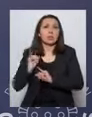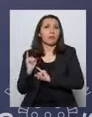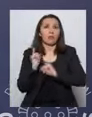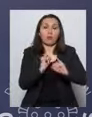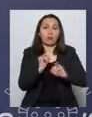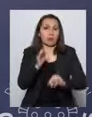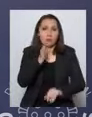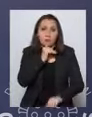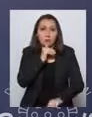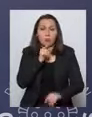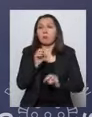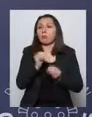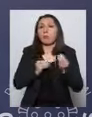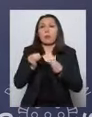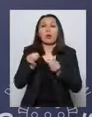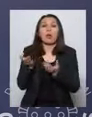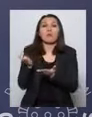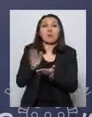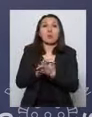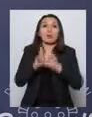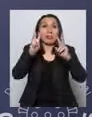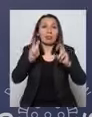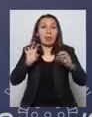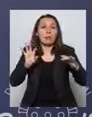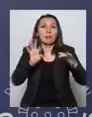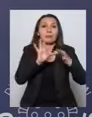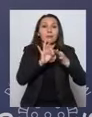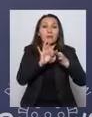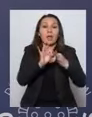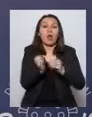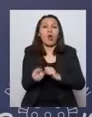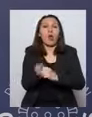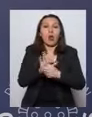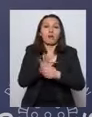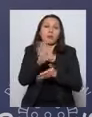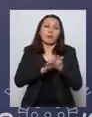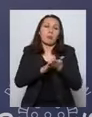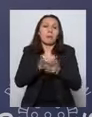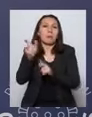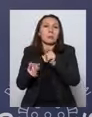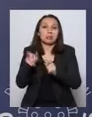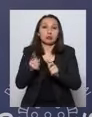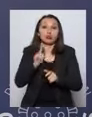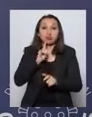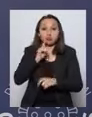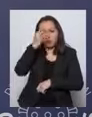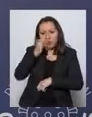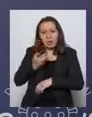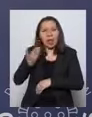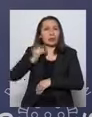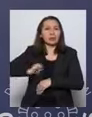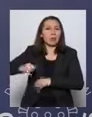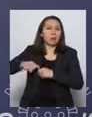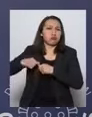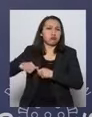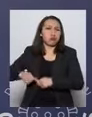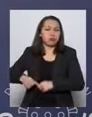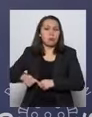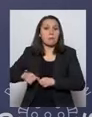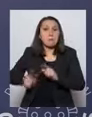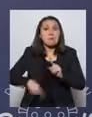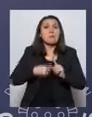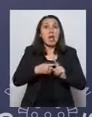como los fallecidos asociados a coronavirus o sea personas que tenían una enfermedad de base y adquiere una